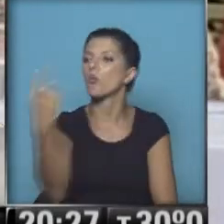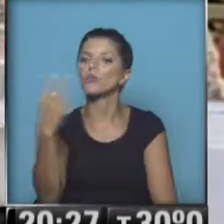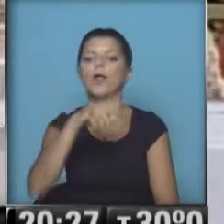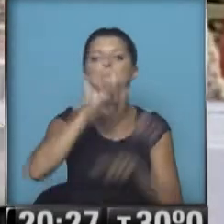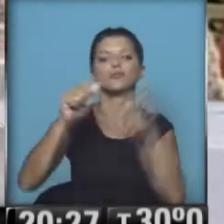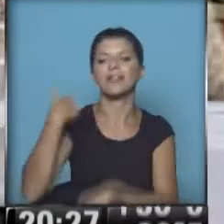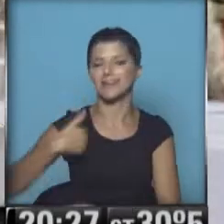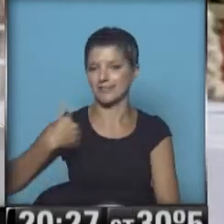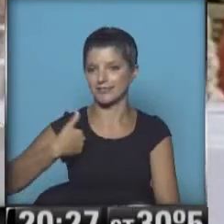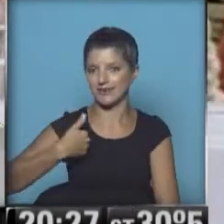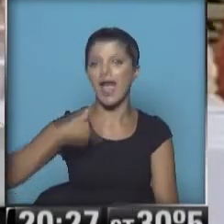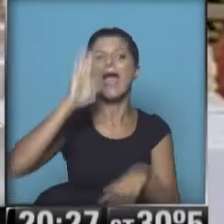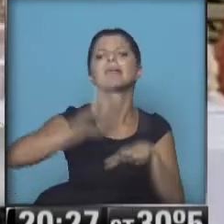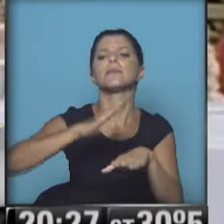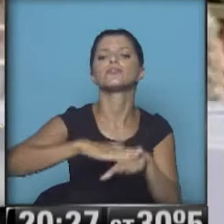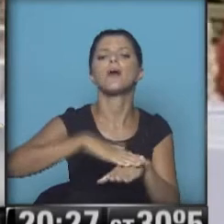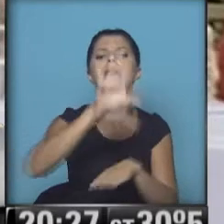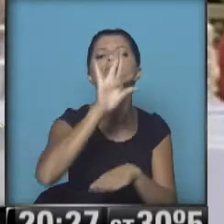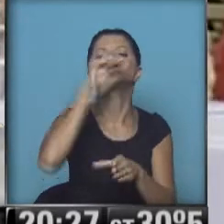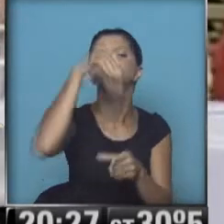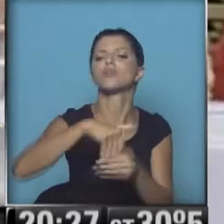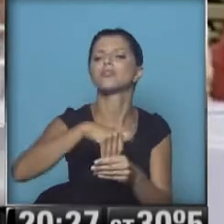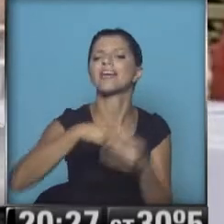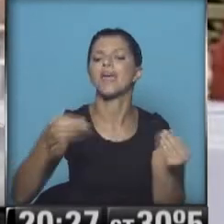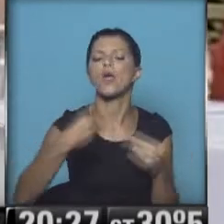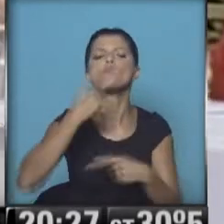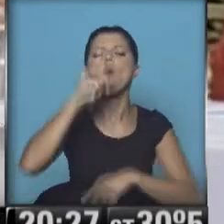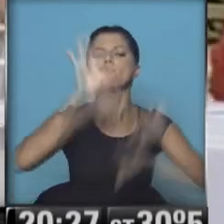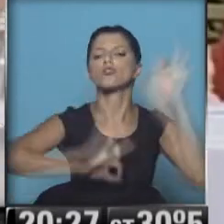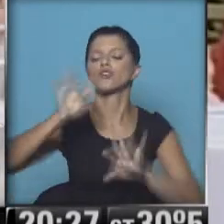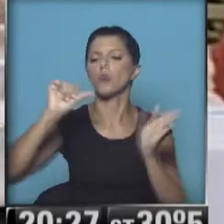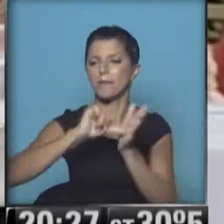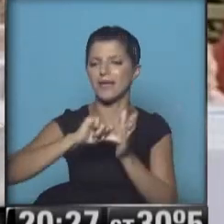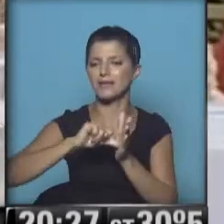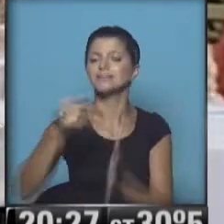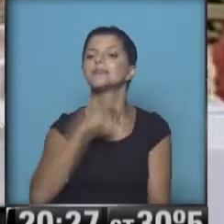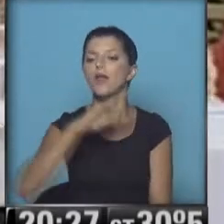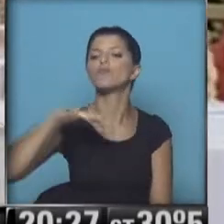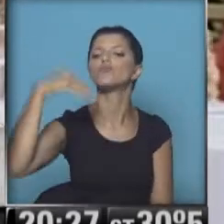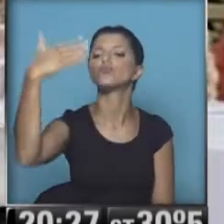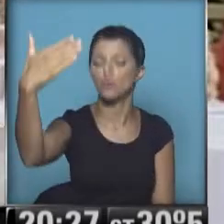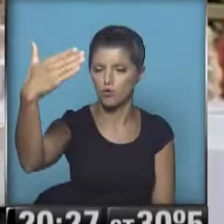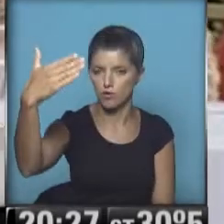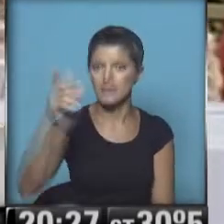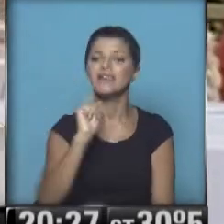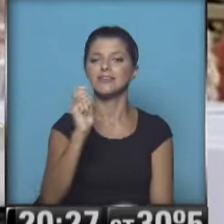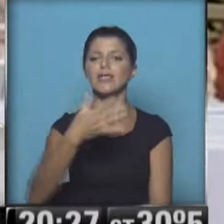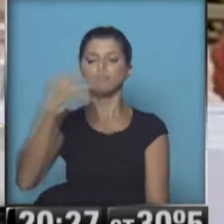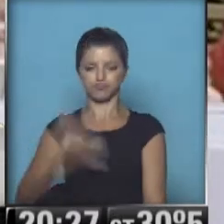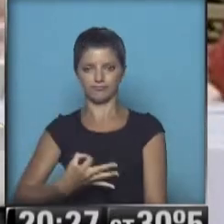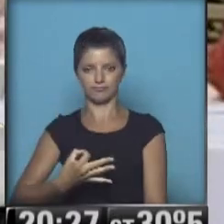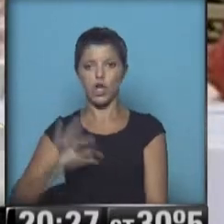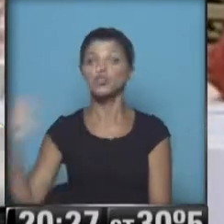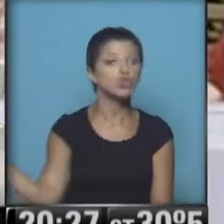responsable de qué elige, de qué proyecto de país quiere vivir y quiénes lo garantizan. Todos